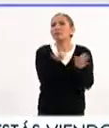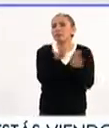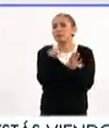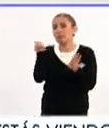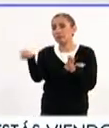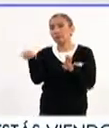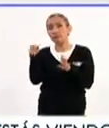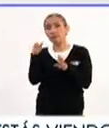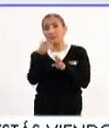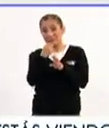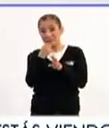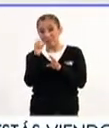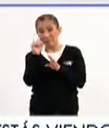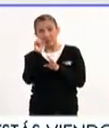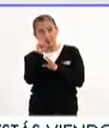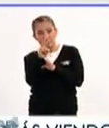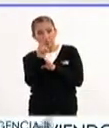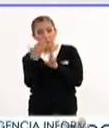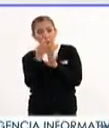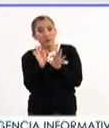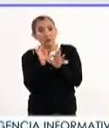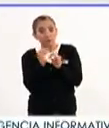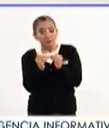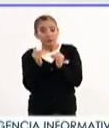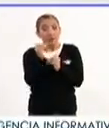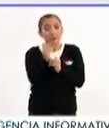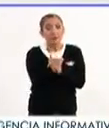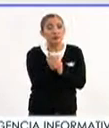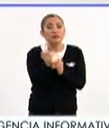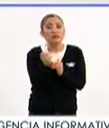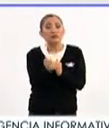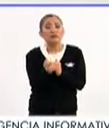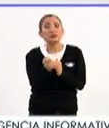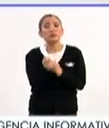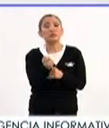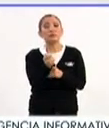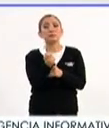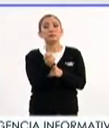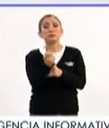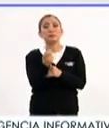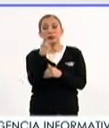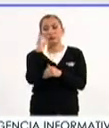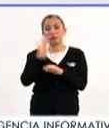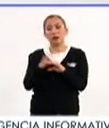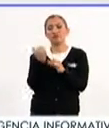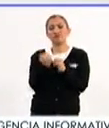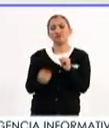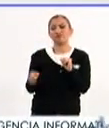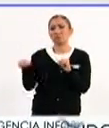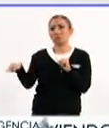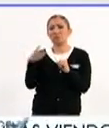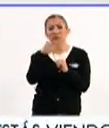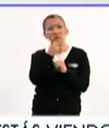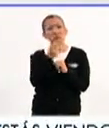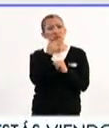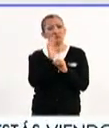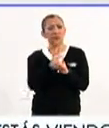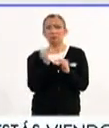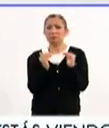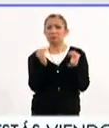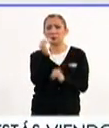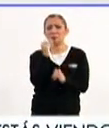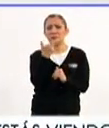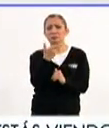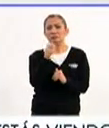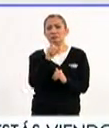ello logró dar un paso adelante sumamente importante, que es lo que le dio la mayor fama, el mayor prestigio